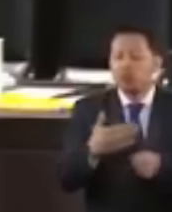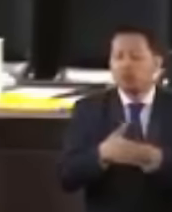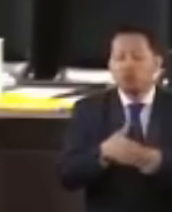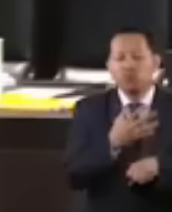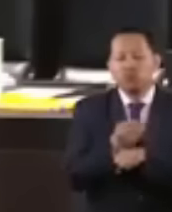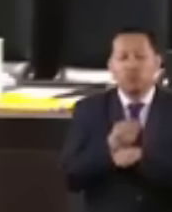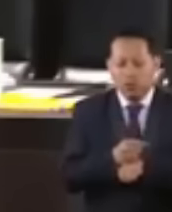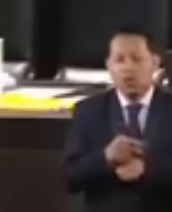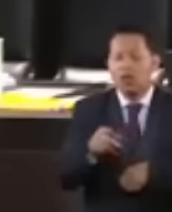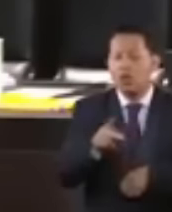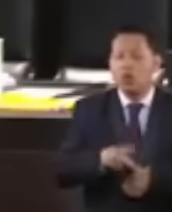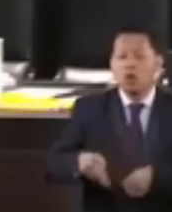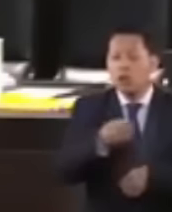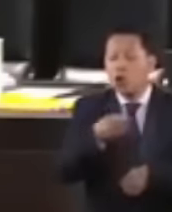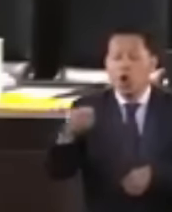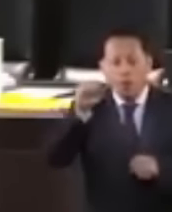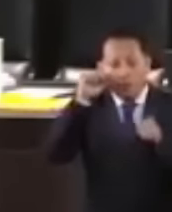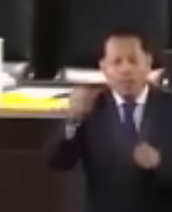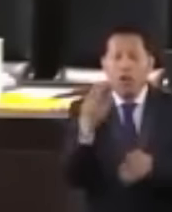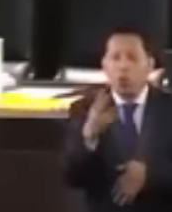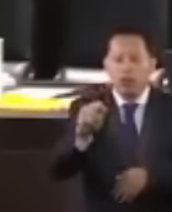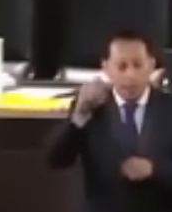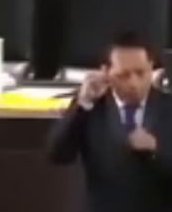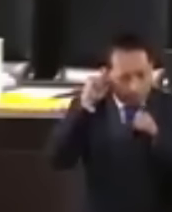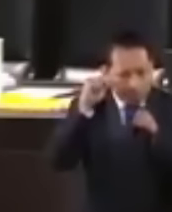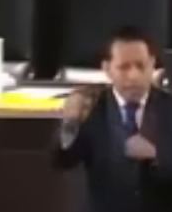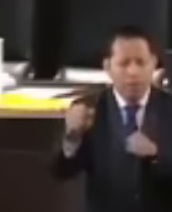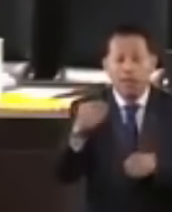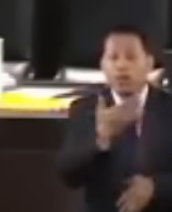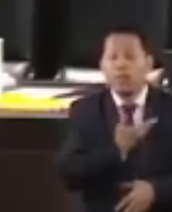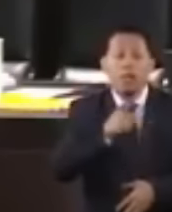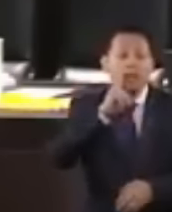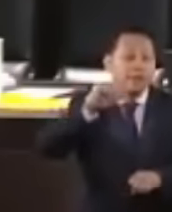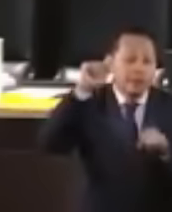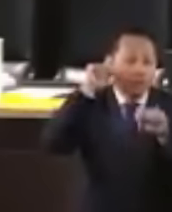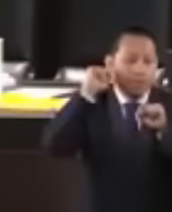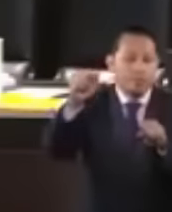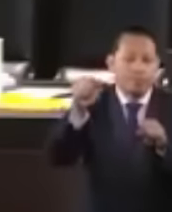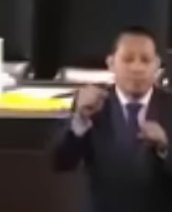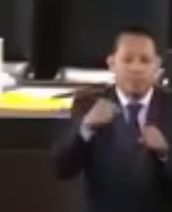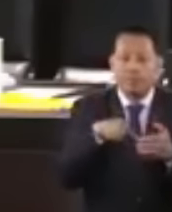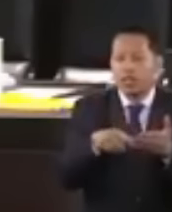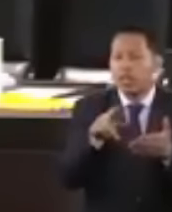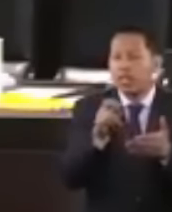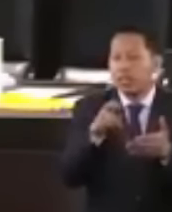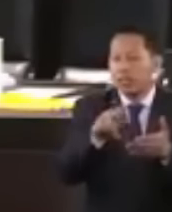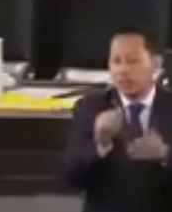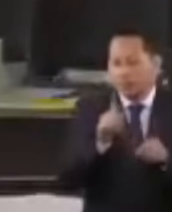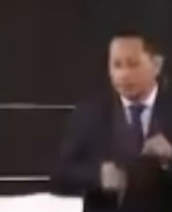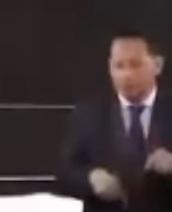¡Que viva el pueblo organizado! ¡Que viva la Cuarta Transformación! ¡Que viva la presidenta! Y se retira a la reserva.